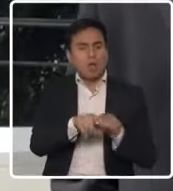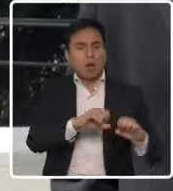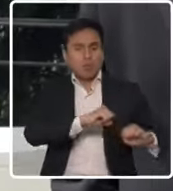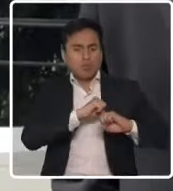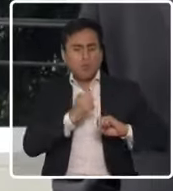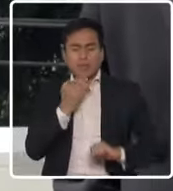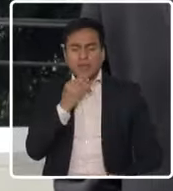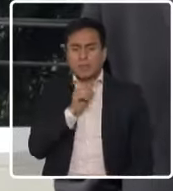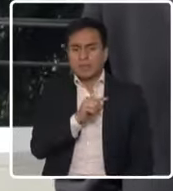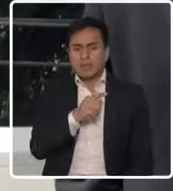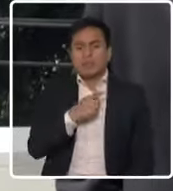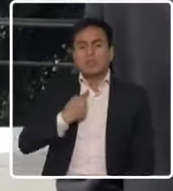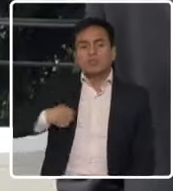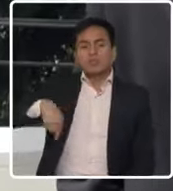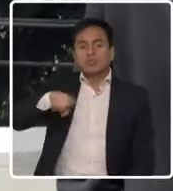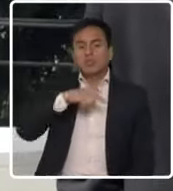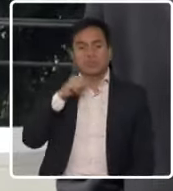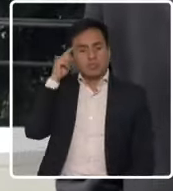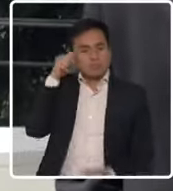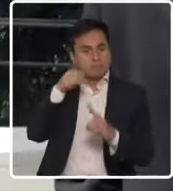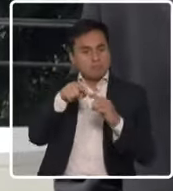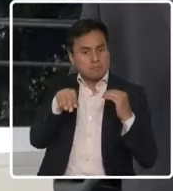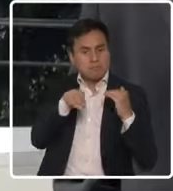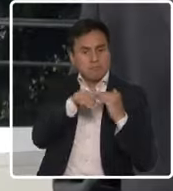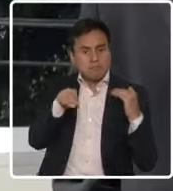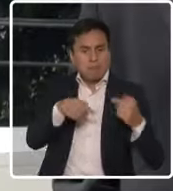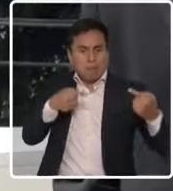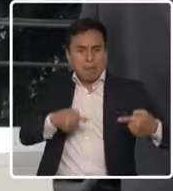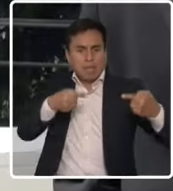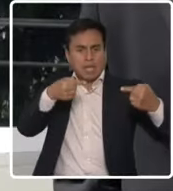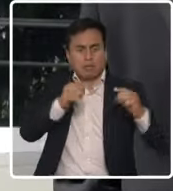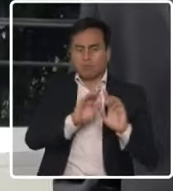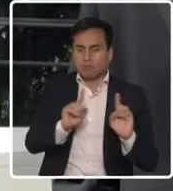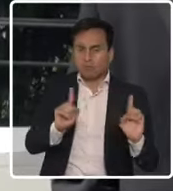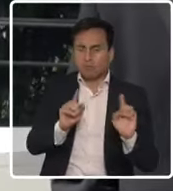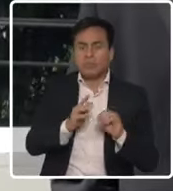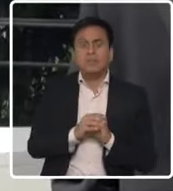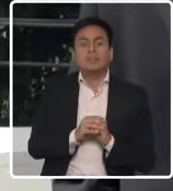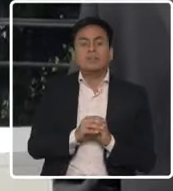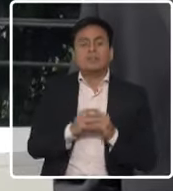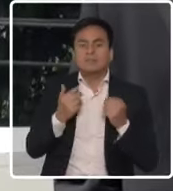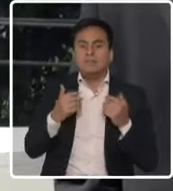oposición. En esto tenemos que estar en la misma línea y no seguir peleando.